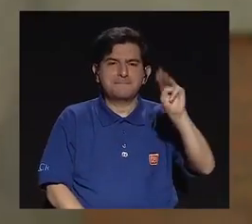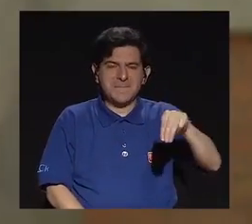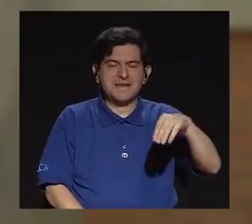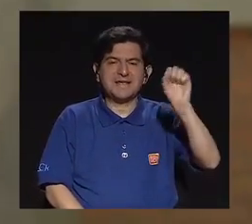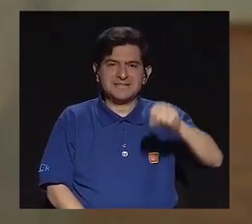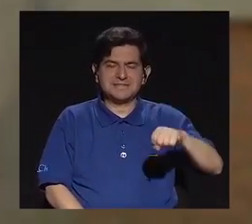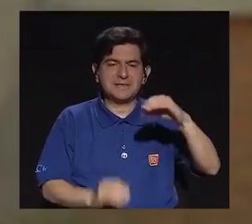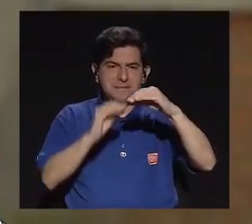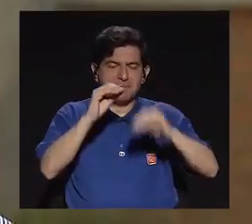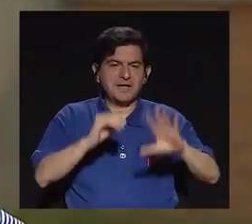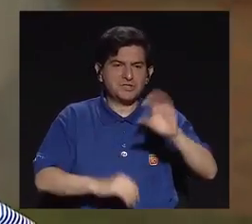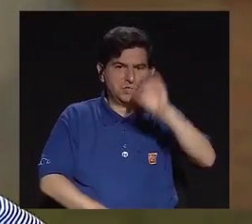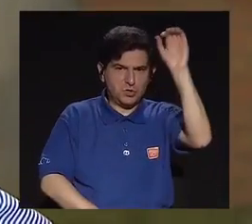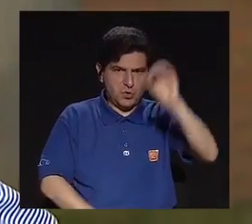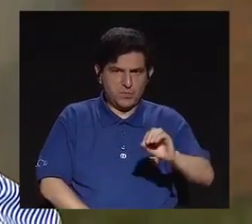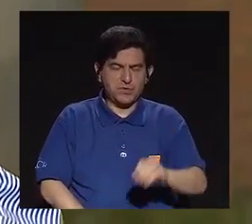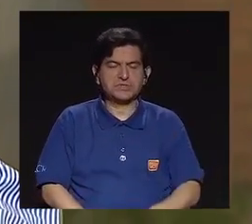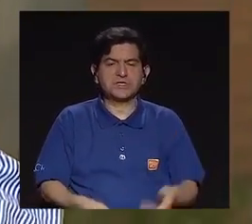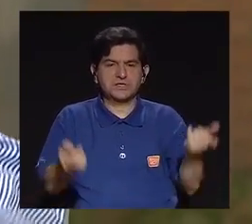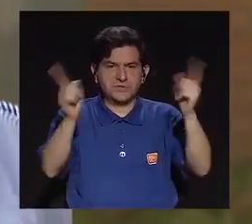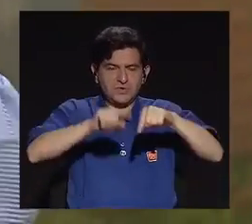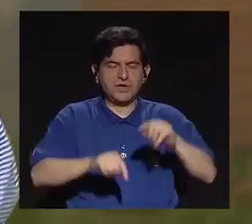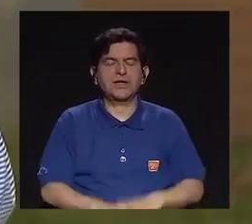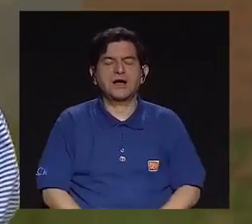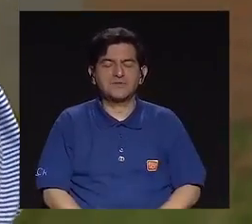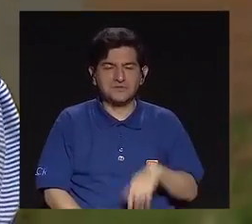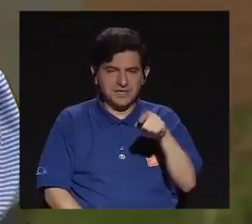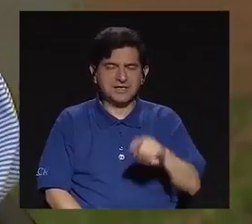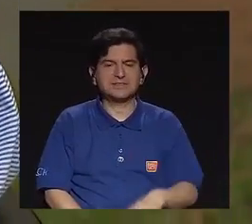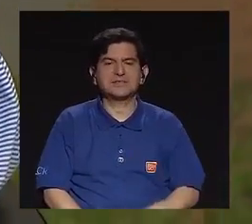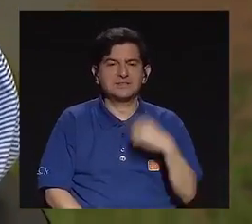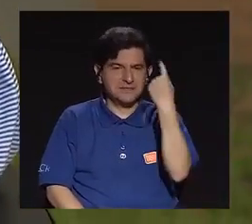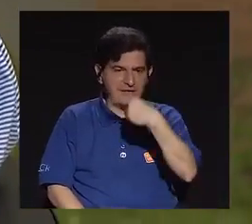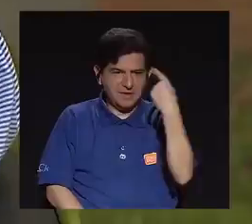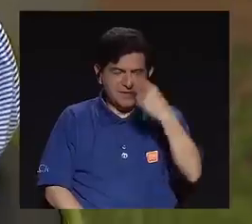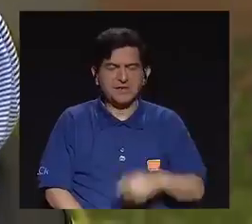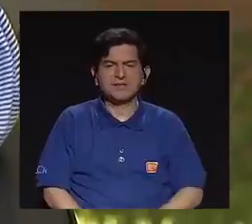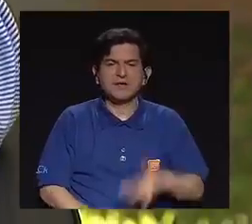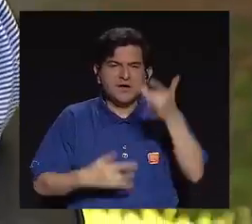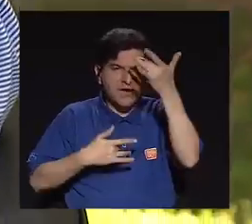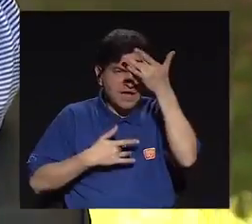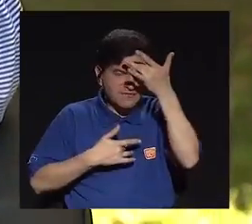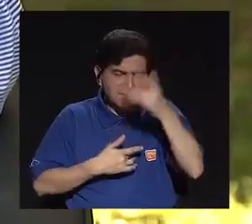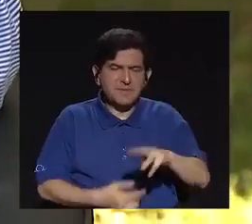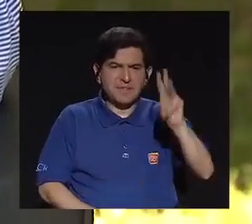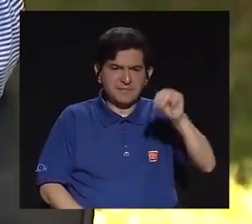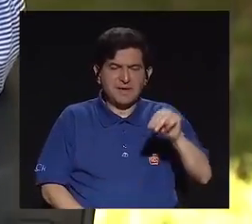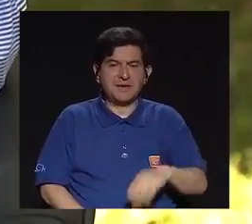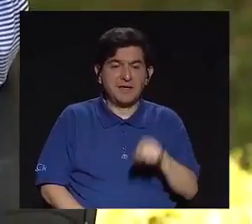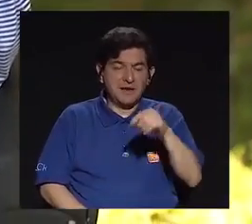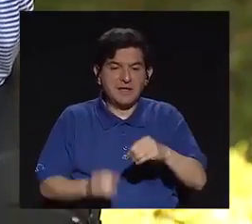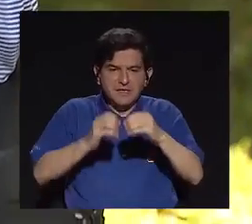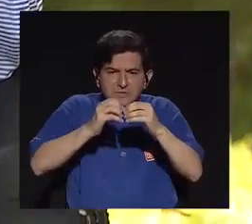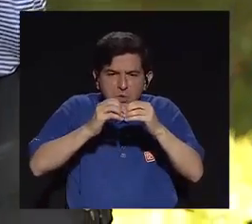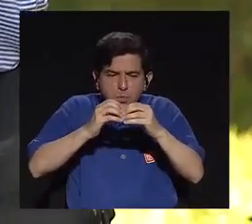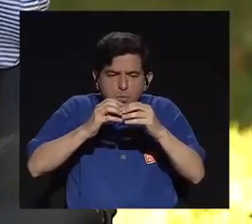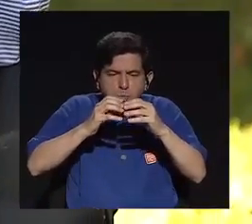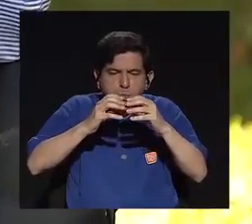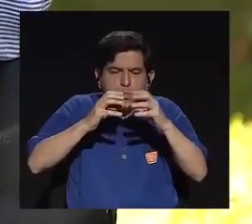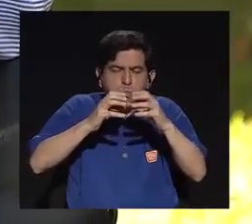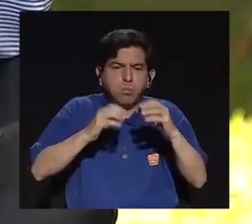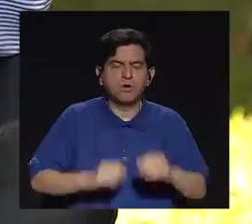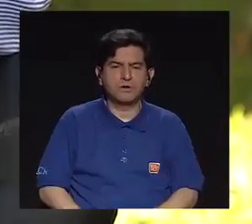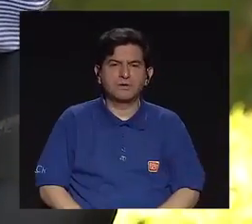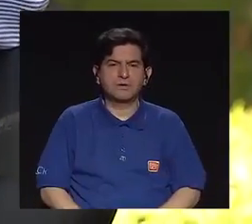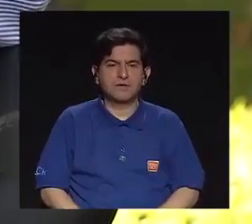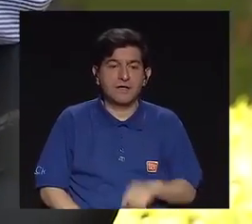vértigo periférico. En la enfermedad de Meniere, ese globito, ¿verdad? Que es el vestíbulo membranoso que está